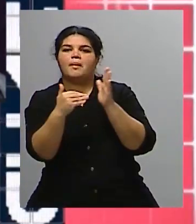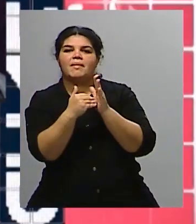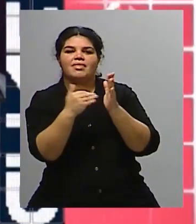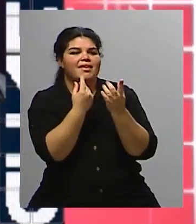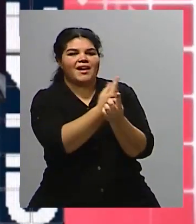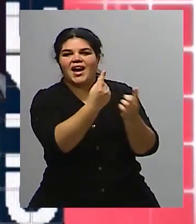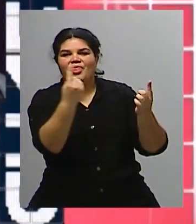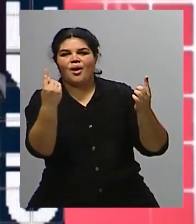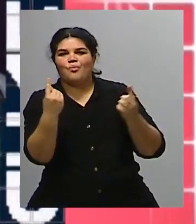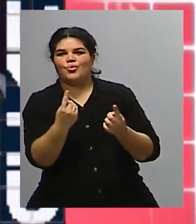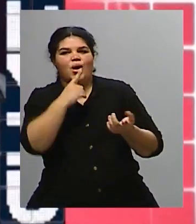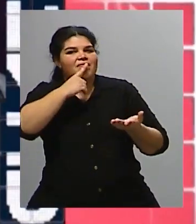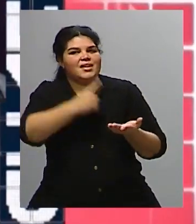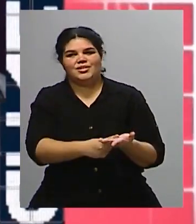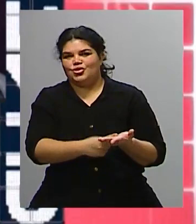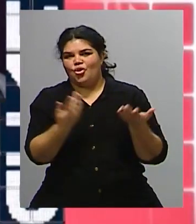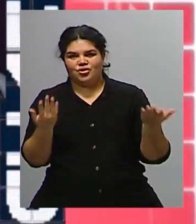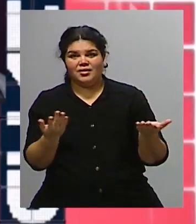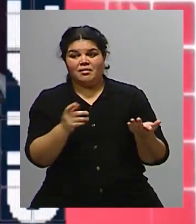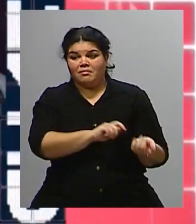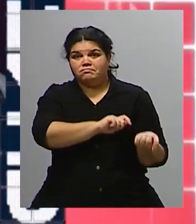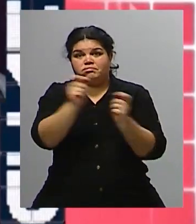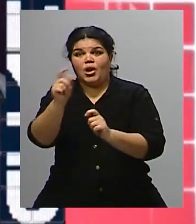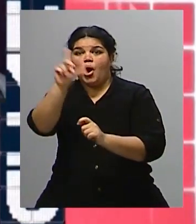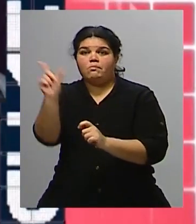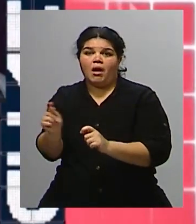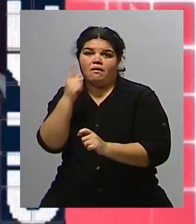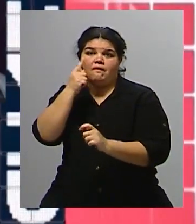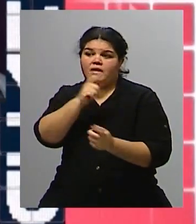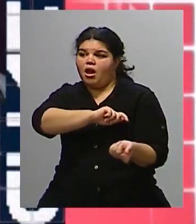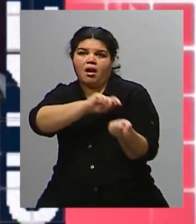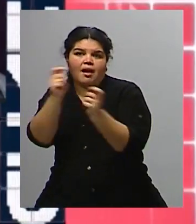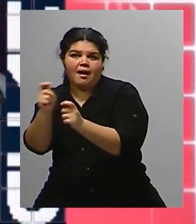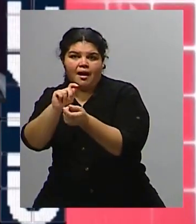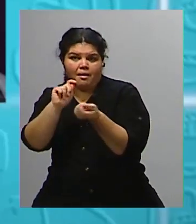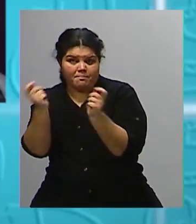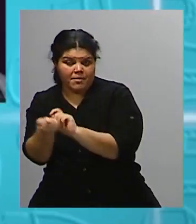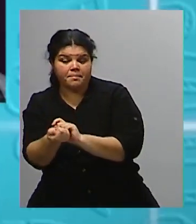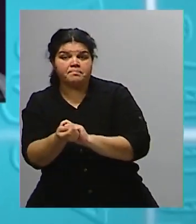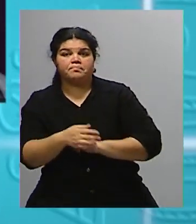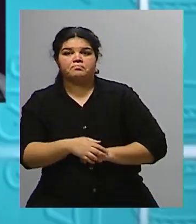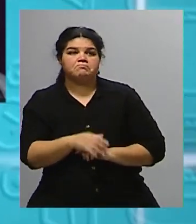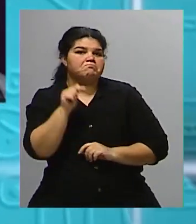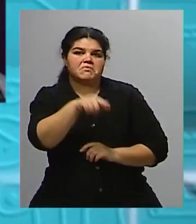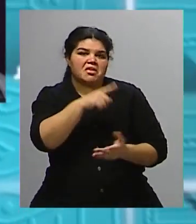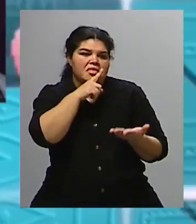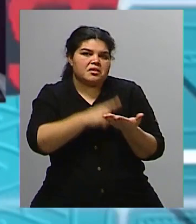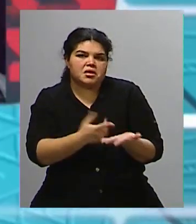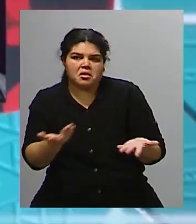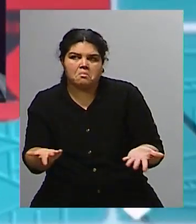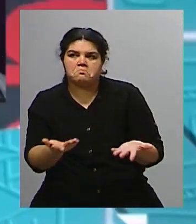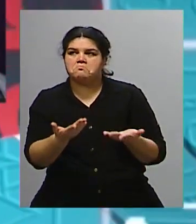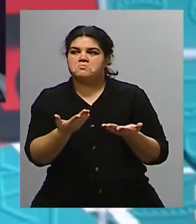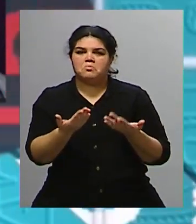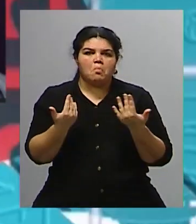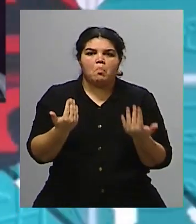definitiva, decisiones por las cuales las personas deciden irse de su lugar de origen y buscar nuevos rumbos. Eso puede ser porque necesitan o